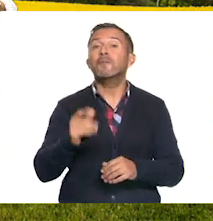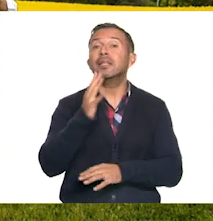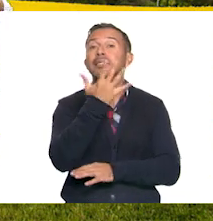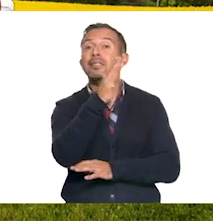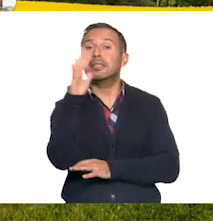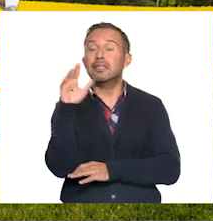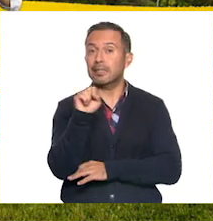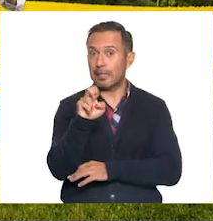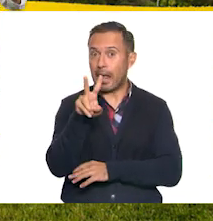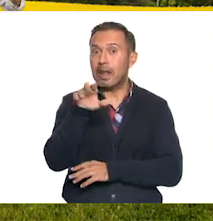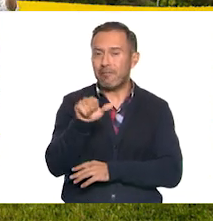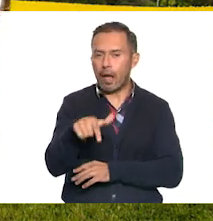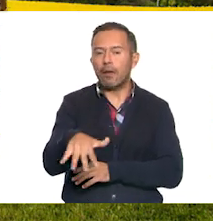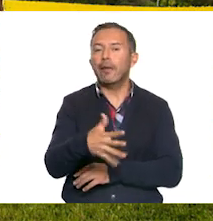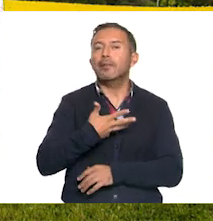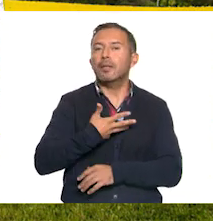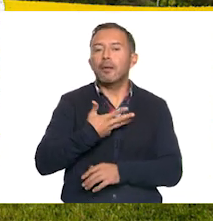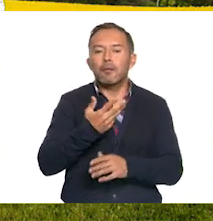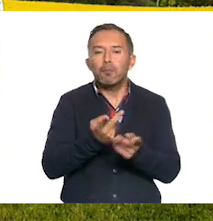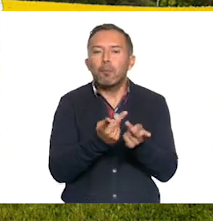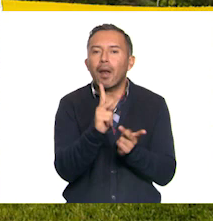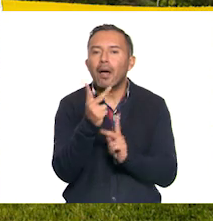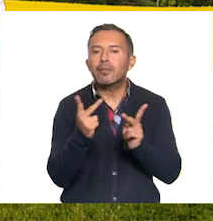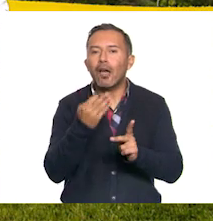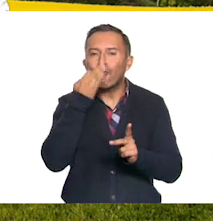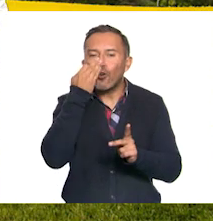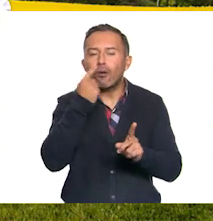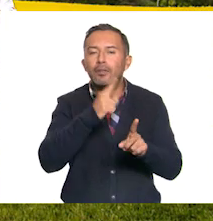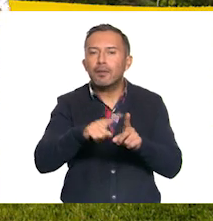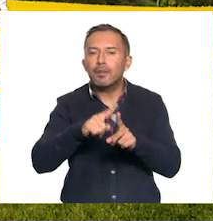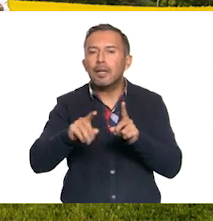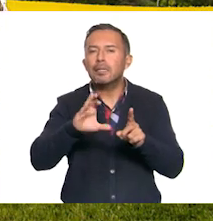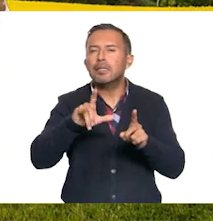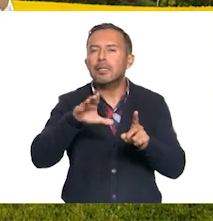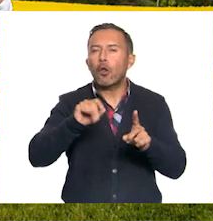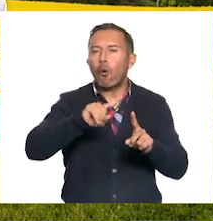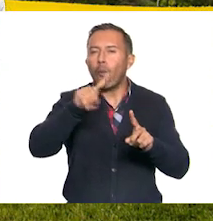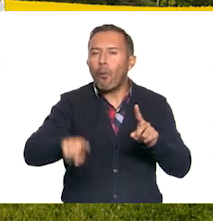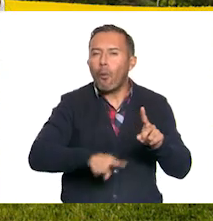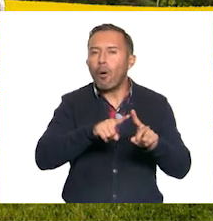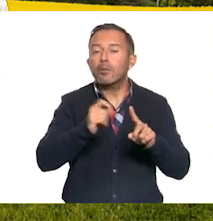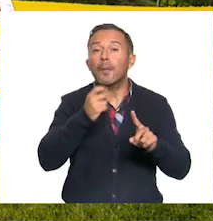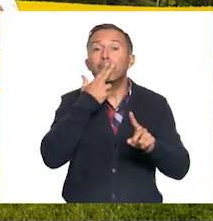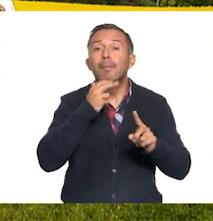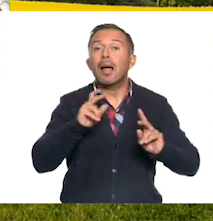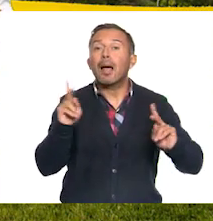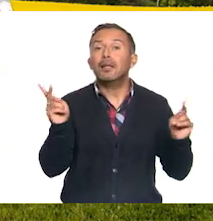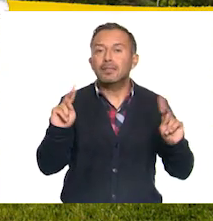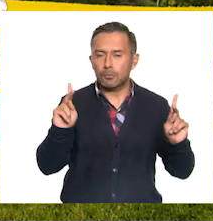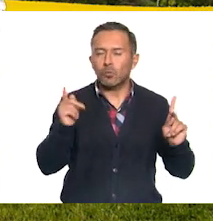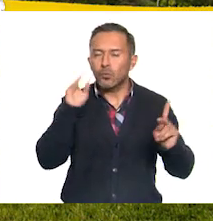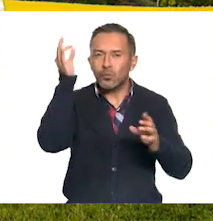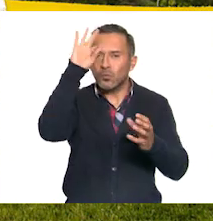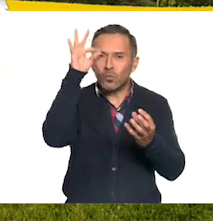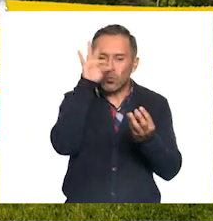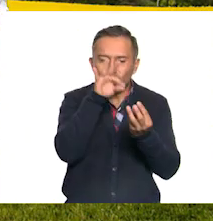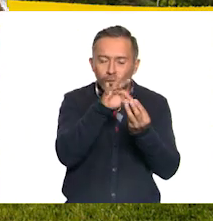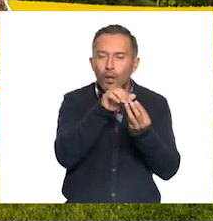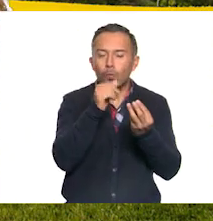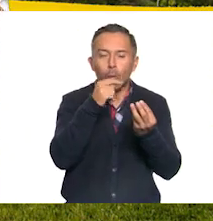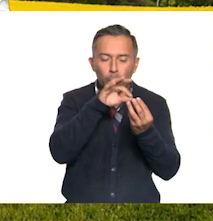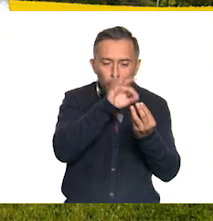entidad permite que las plantas favorezcan en diferentes ciclos. Las abejas las ayudan a polinizarse